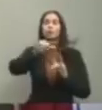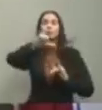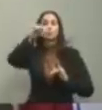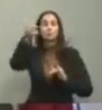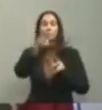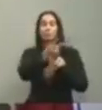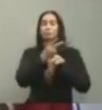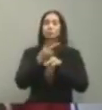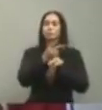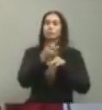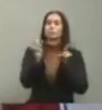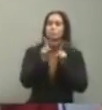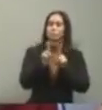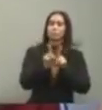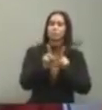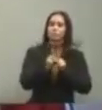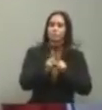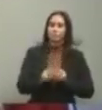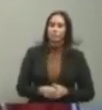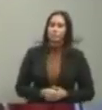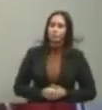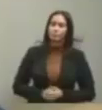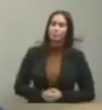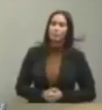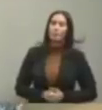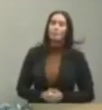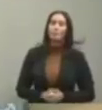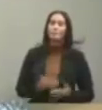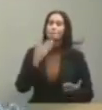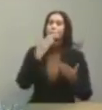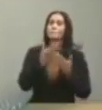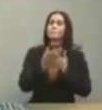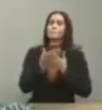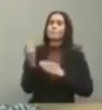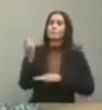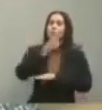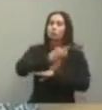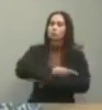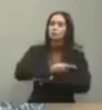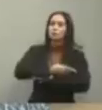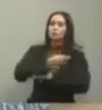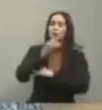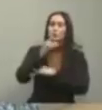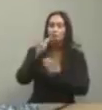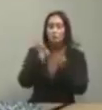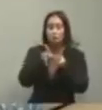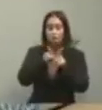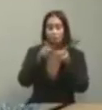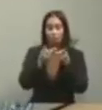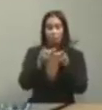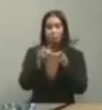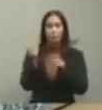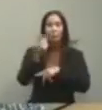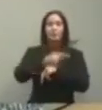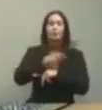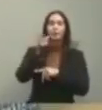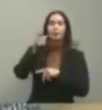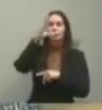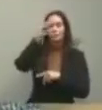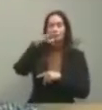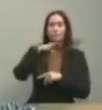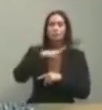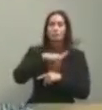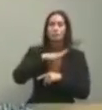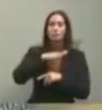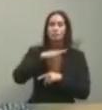previsiones adicionales en ese sentido buendía martín ádám este listín diario al señor claudio pasqualin